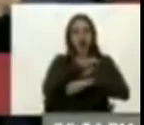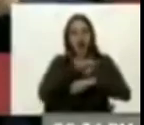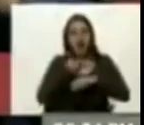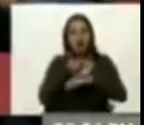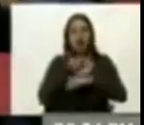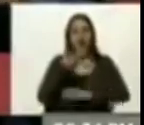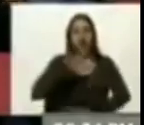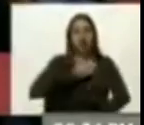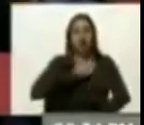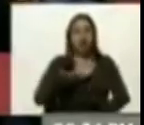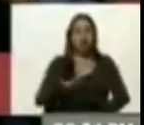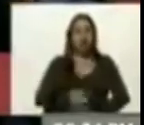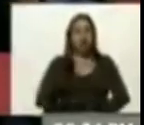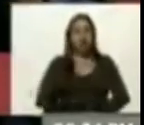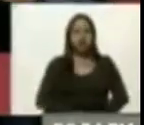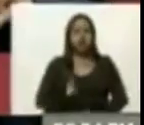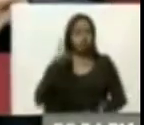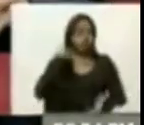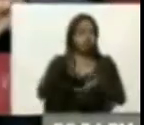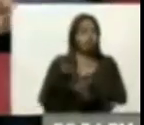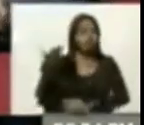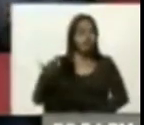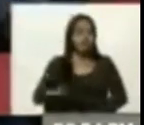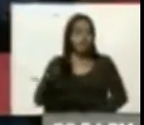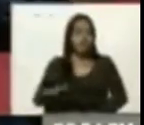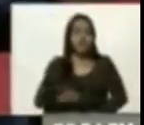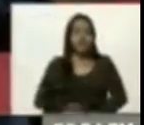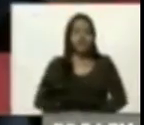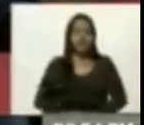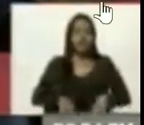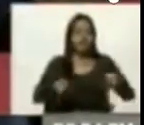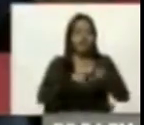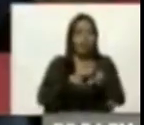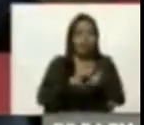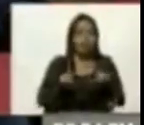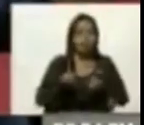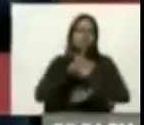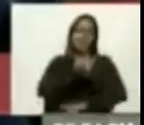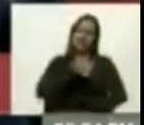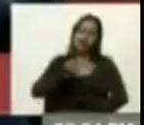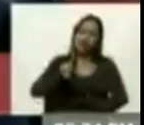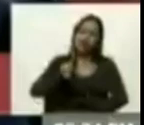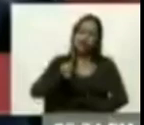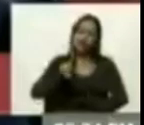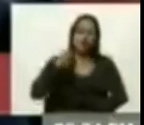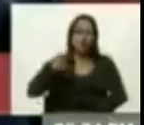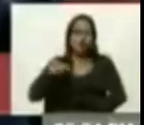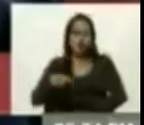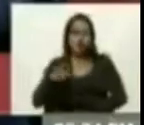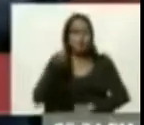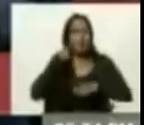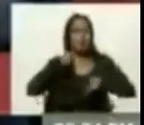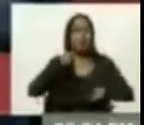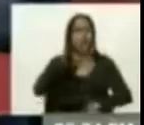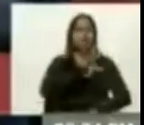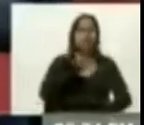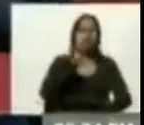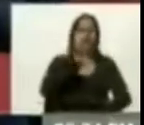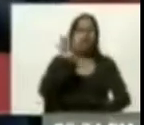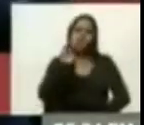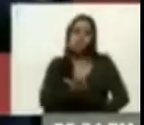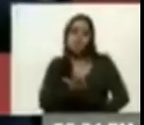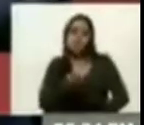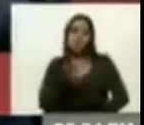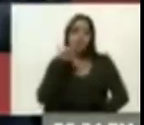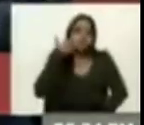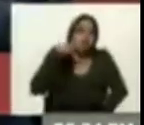participación importante. Lo que no quiere decir que el 21 de noviembre 52% participen. Posiblemente, si